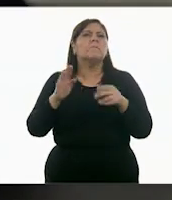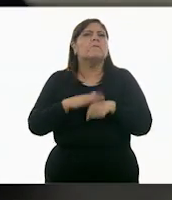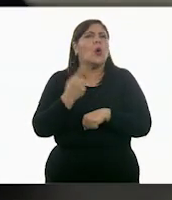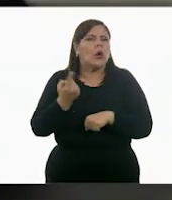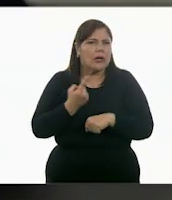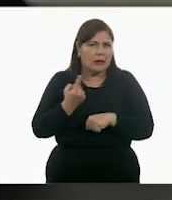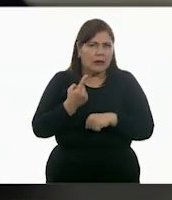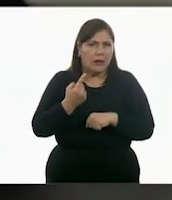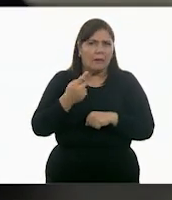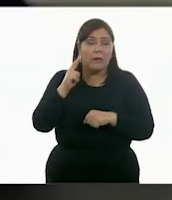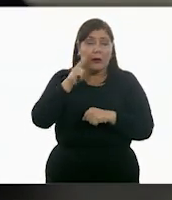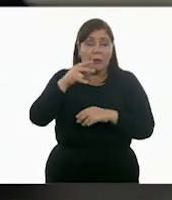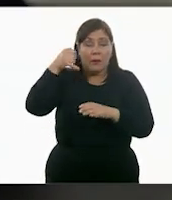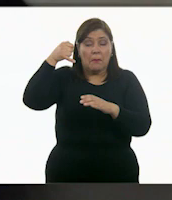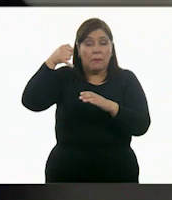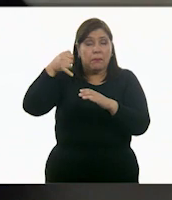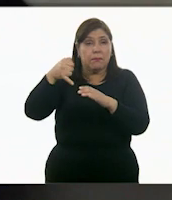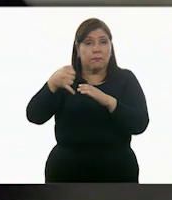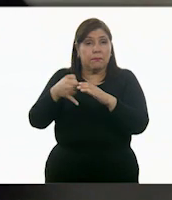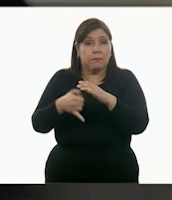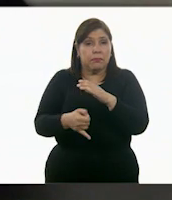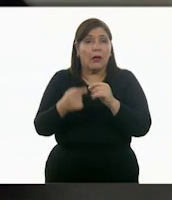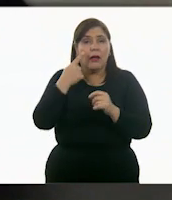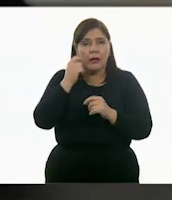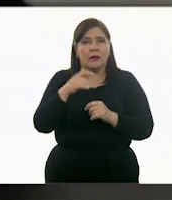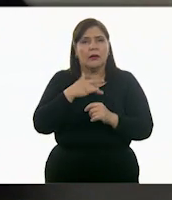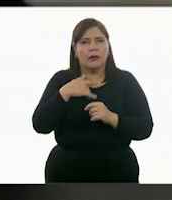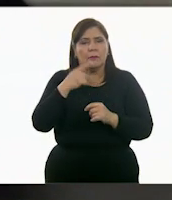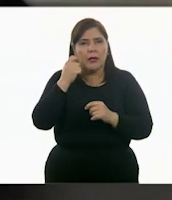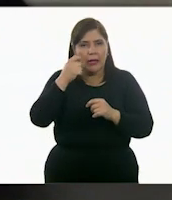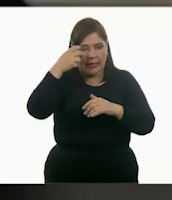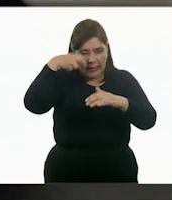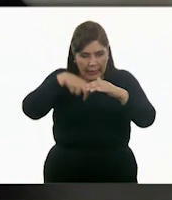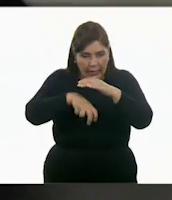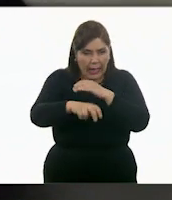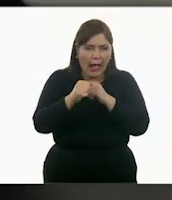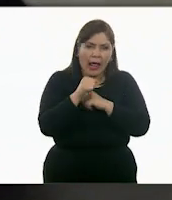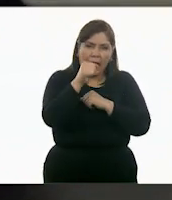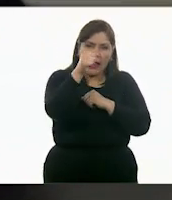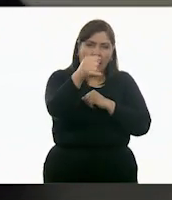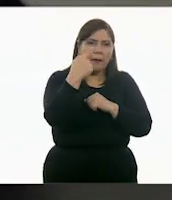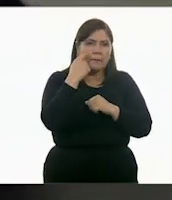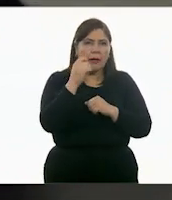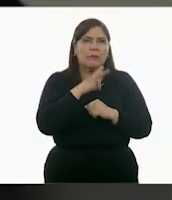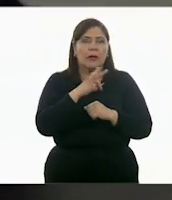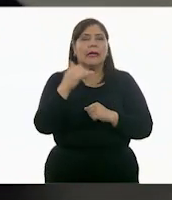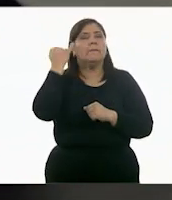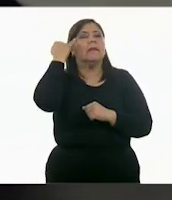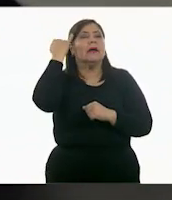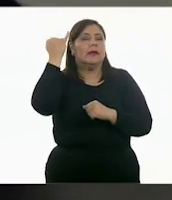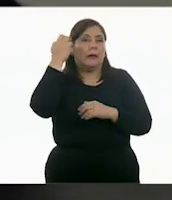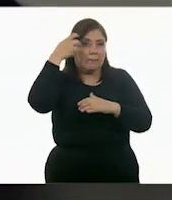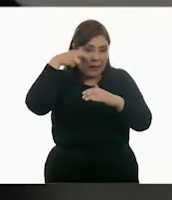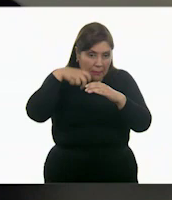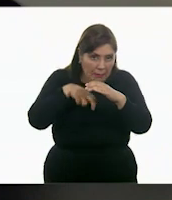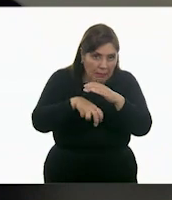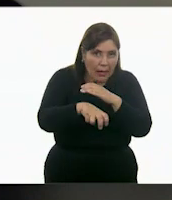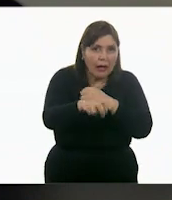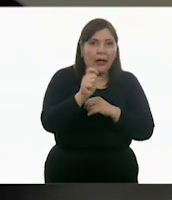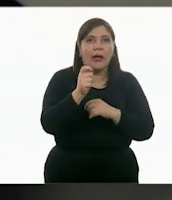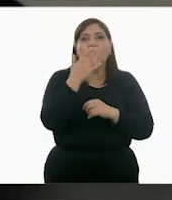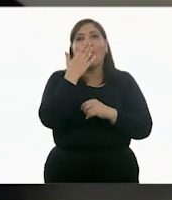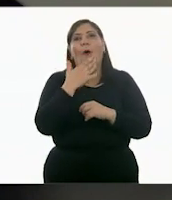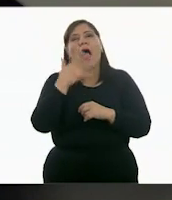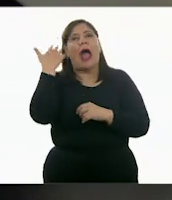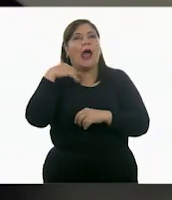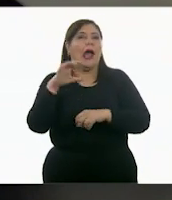la encontramos a más de 200 metros de distancia de la entrada de la cueva, ¿sí? Imagínense entrar a un lugar así, sin